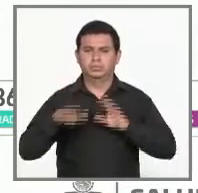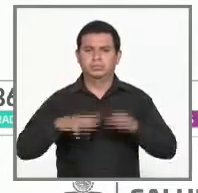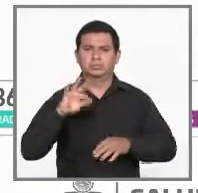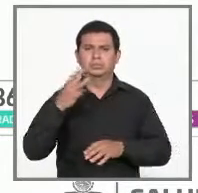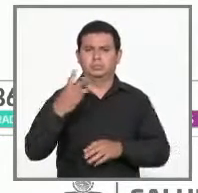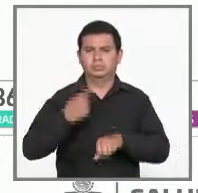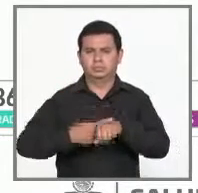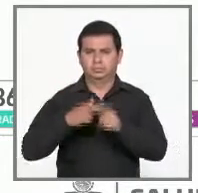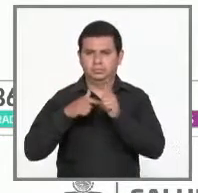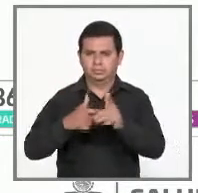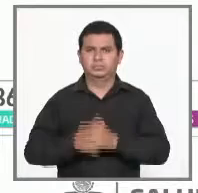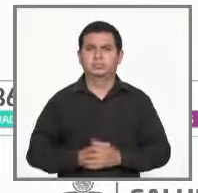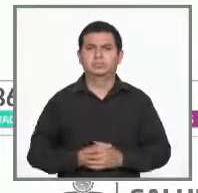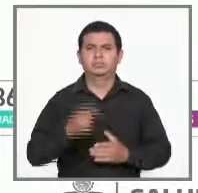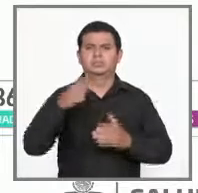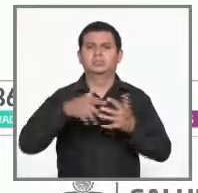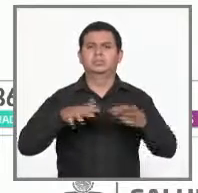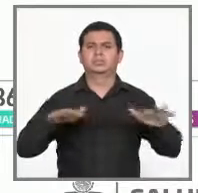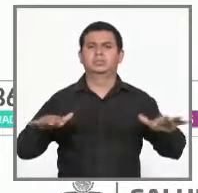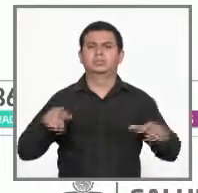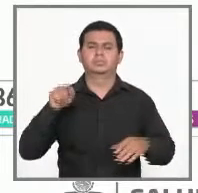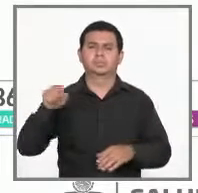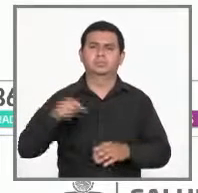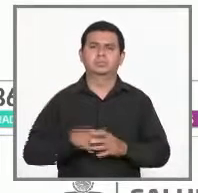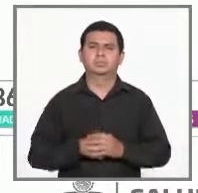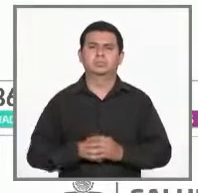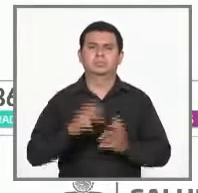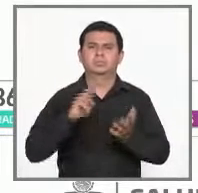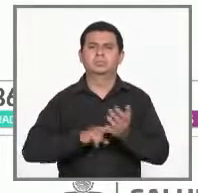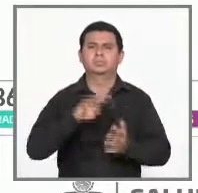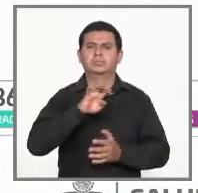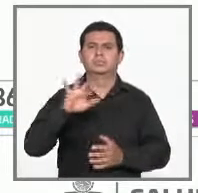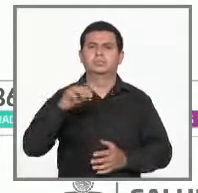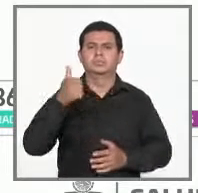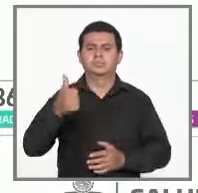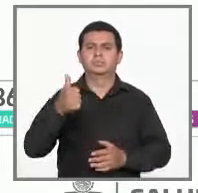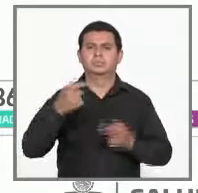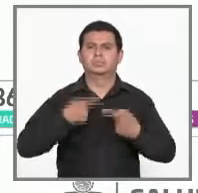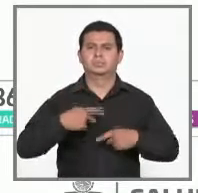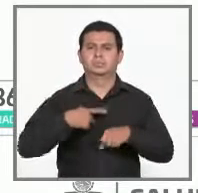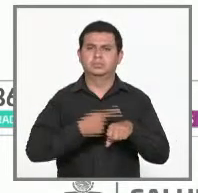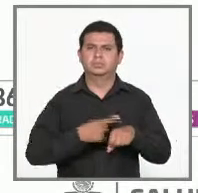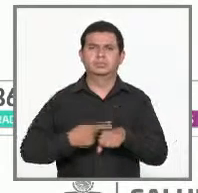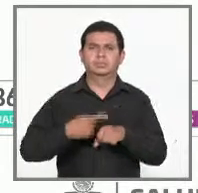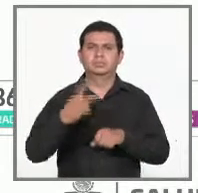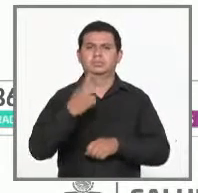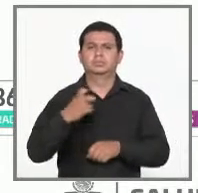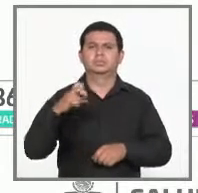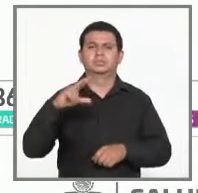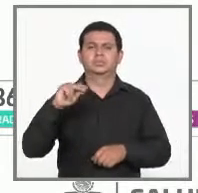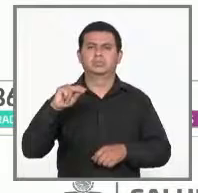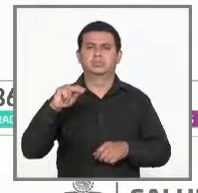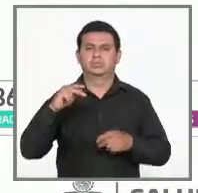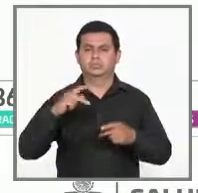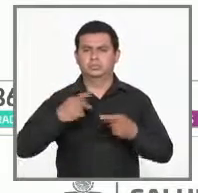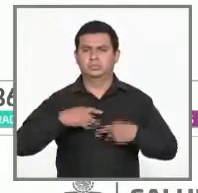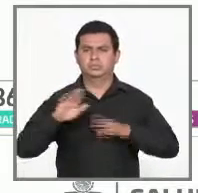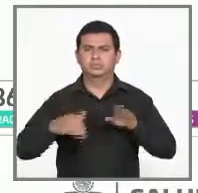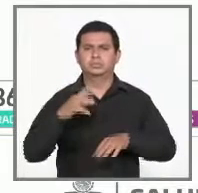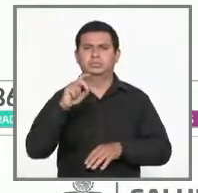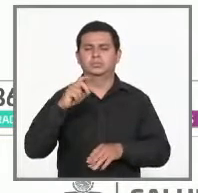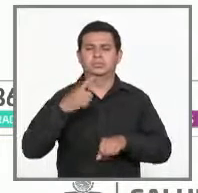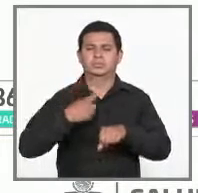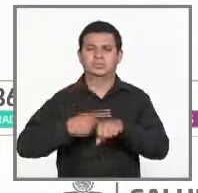43 activos la costa con 2 mil 456 confirmados 271 defunciones y